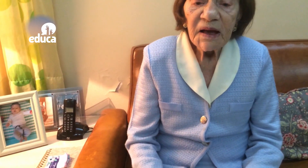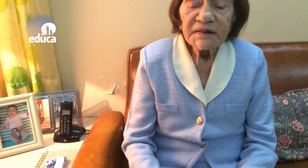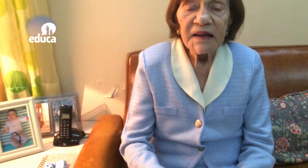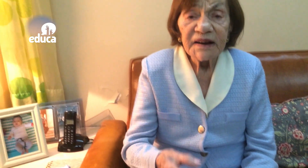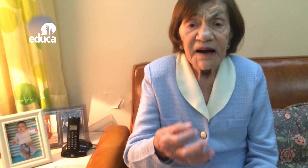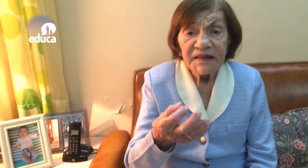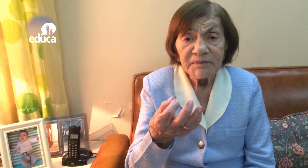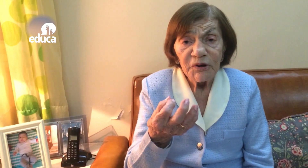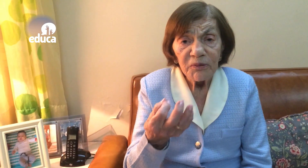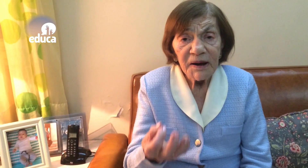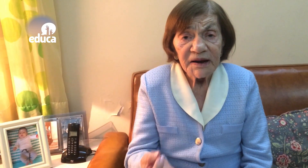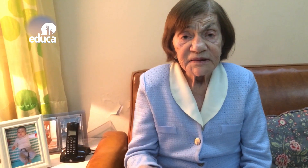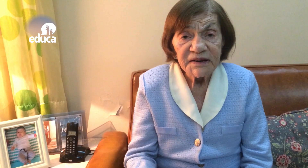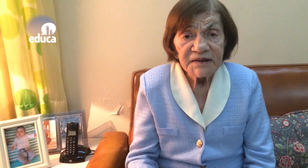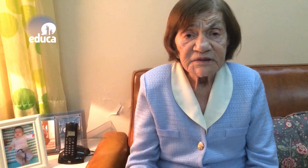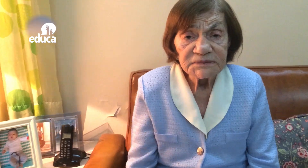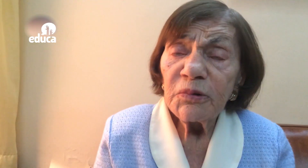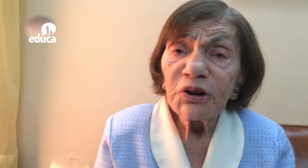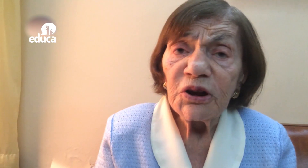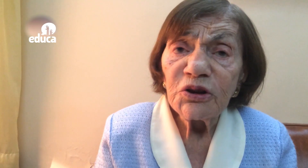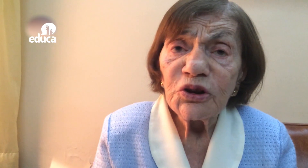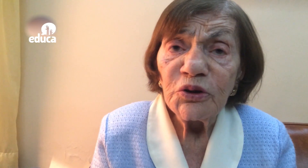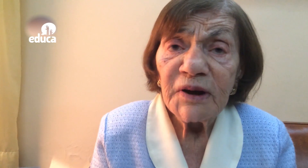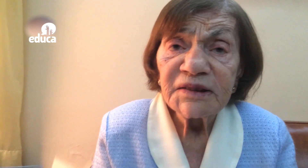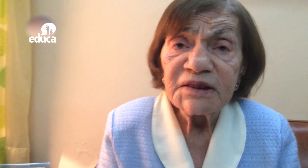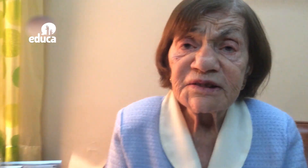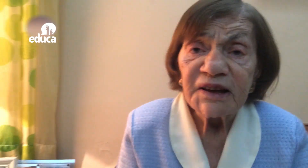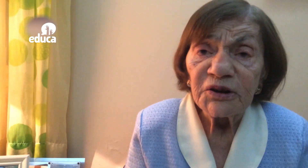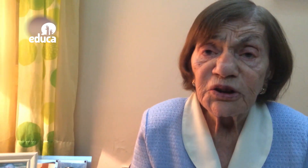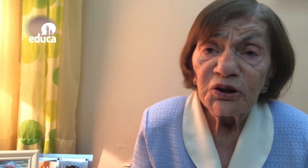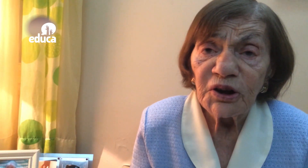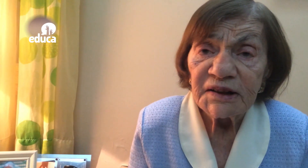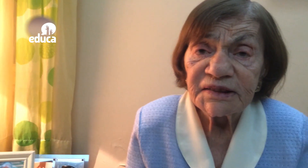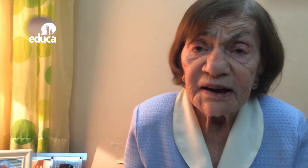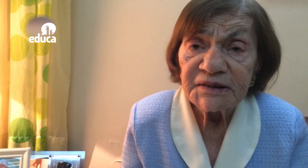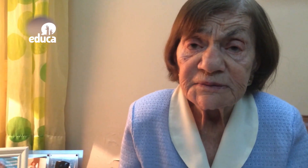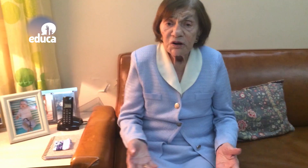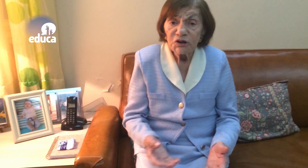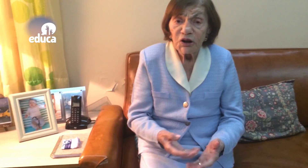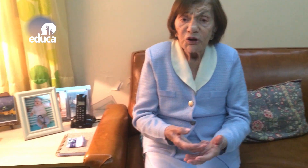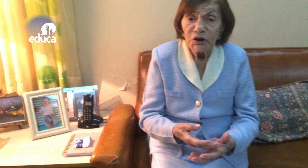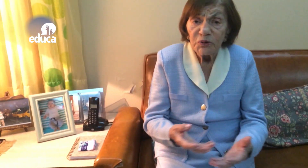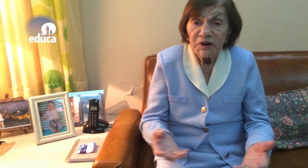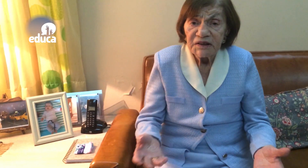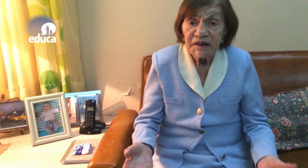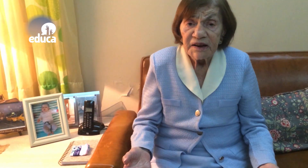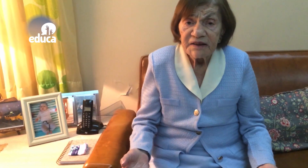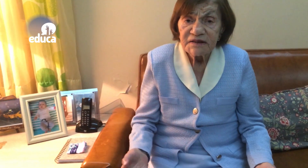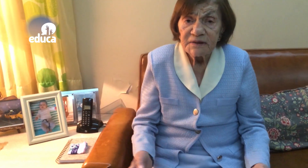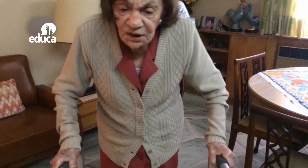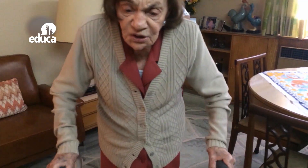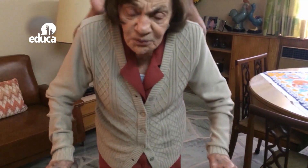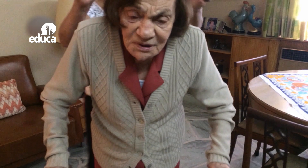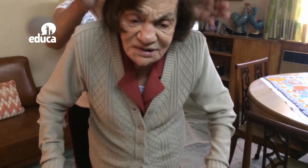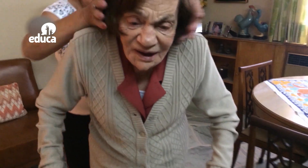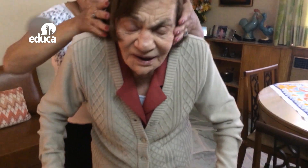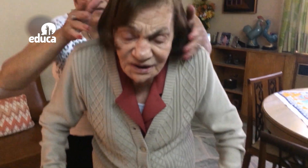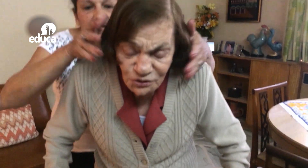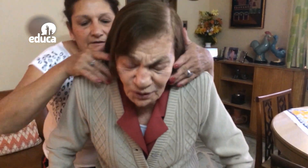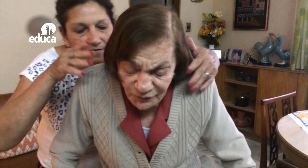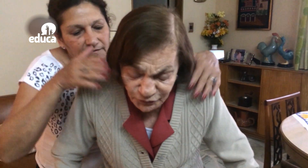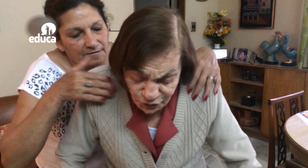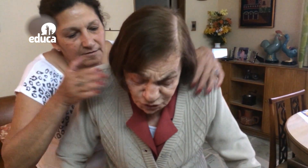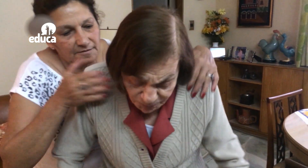muy malhumorada. Deja de embromar, Andrés, porque no soy un artista, no quiero cantar, no tengo ni un interés. No